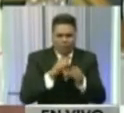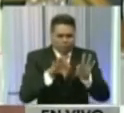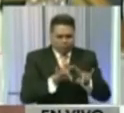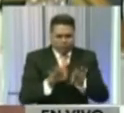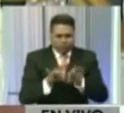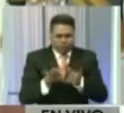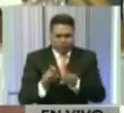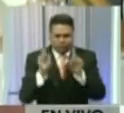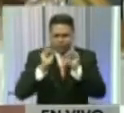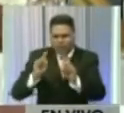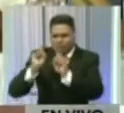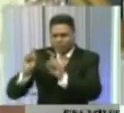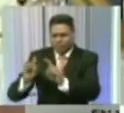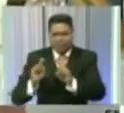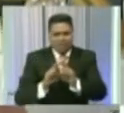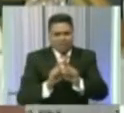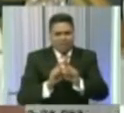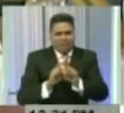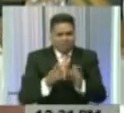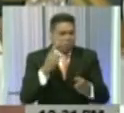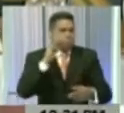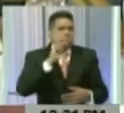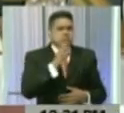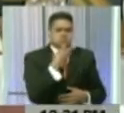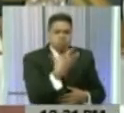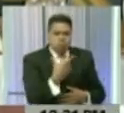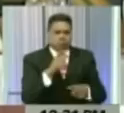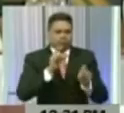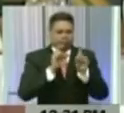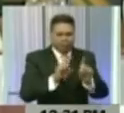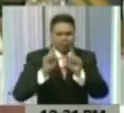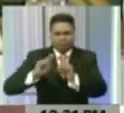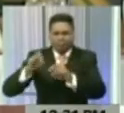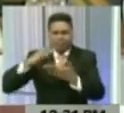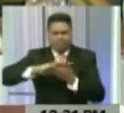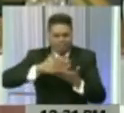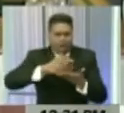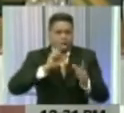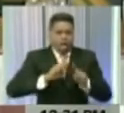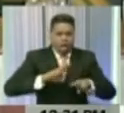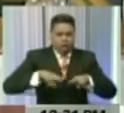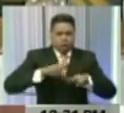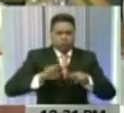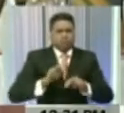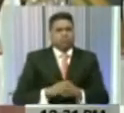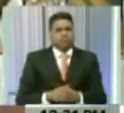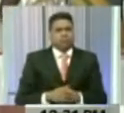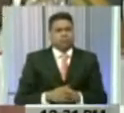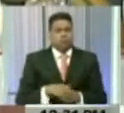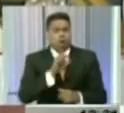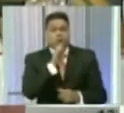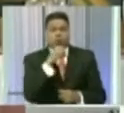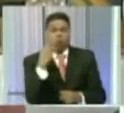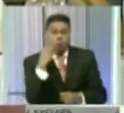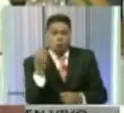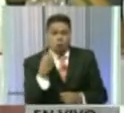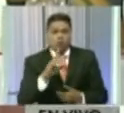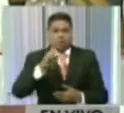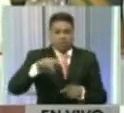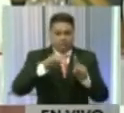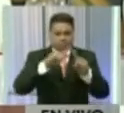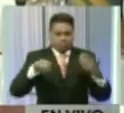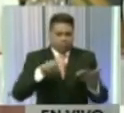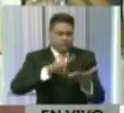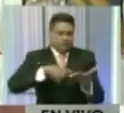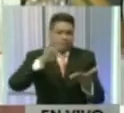trabajan elaborando los contenidos, se pagan con ese recurso. Los muchachos de bachillerato tienen su tabla, los